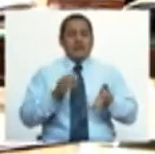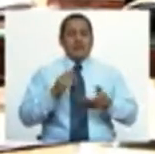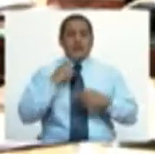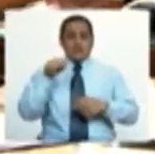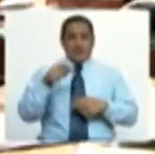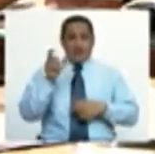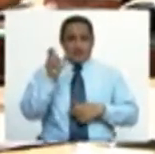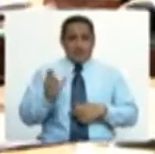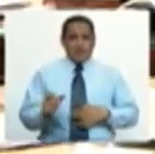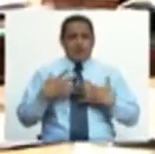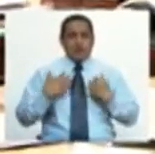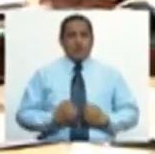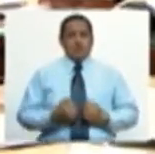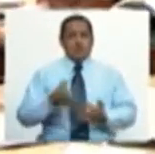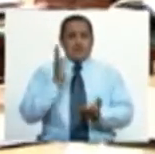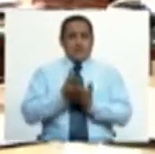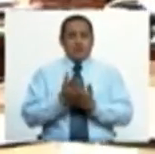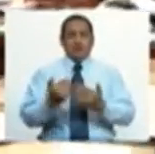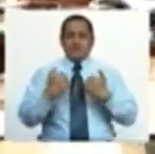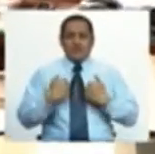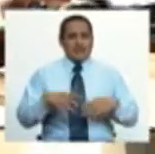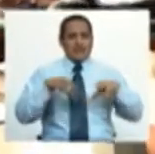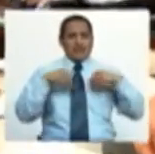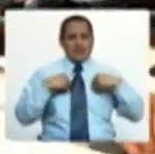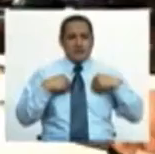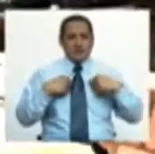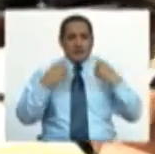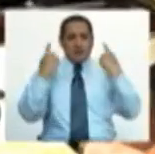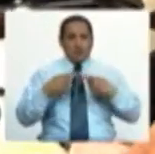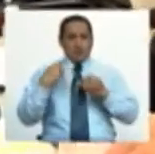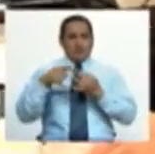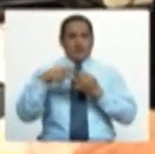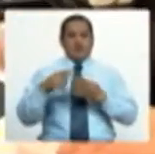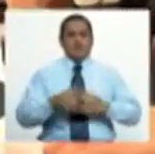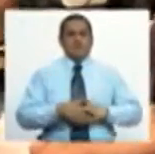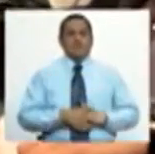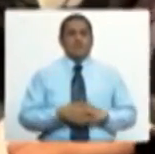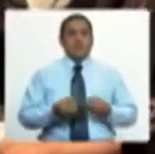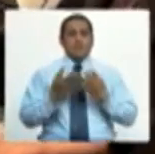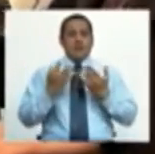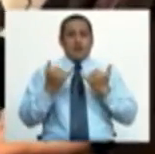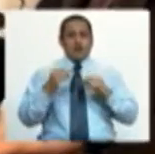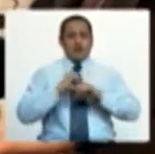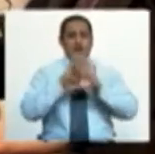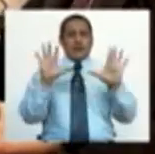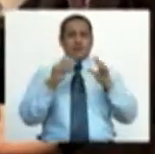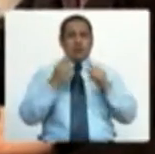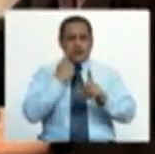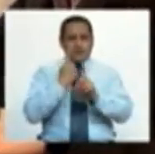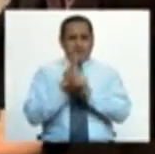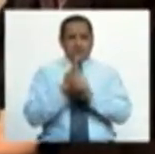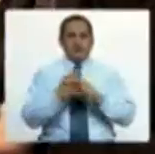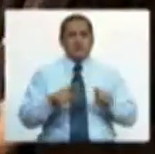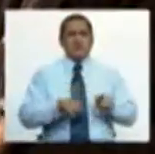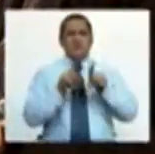que si está presente el abogado y no el imputado, debe admitirse el recurso y dársele trámite. Bueno, queda claro en todo caso la